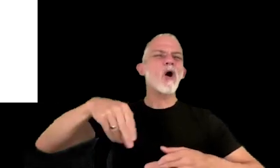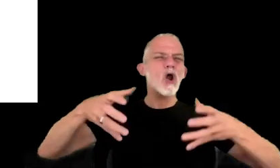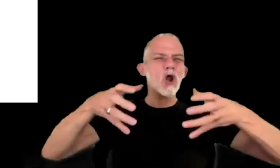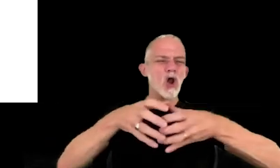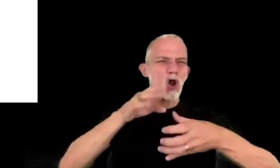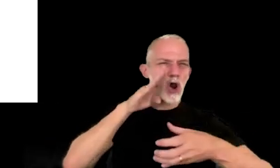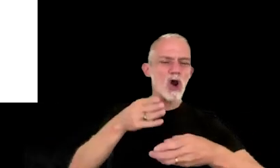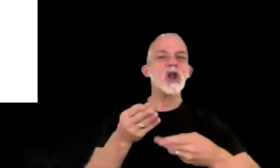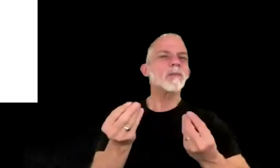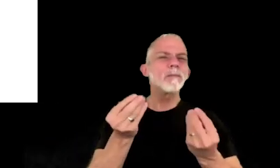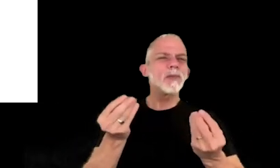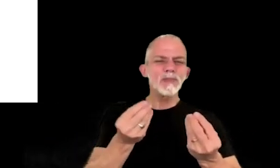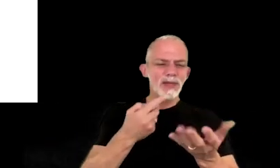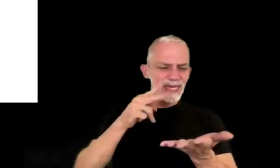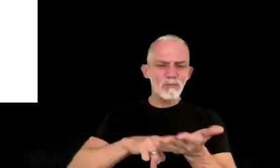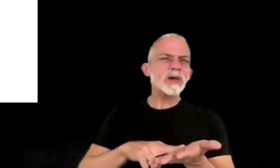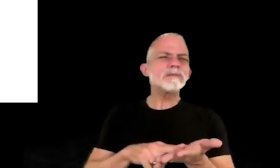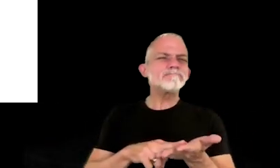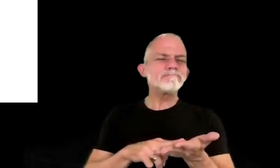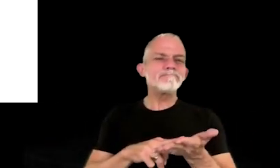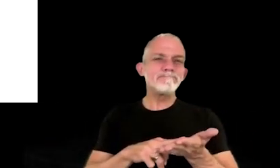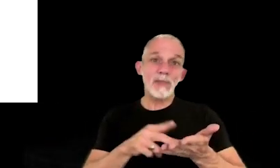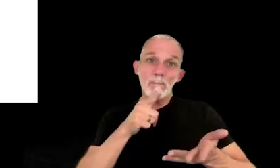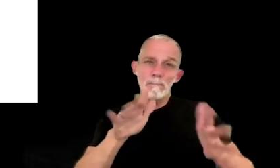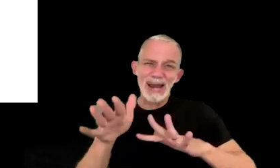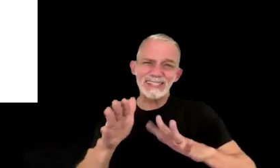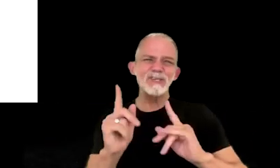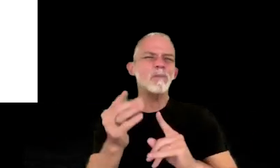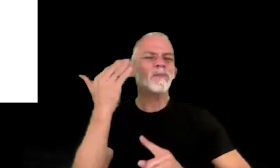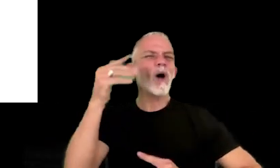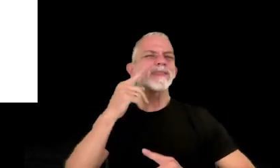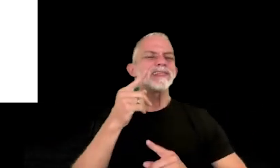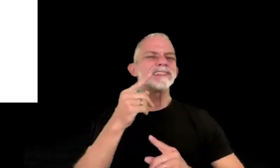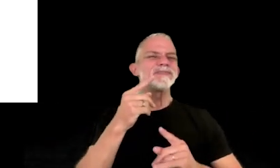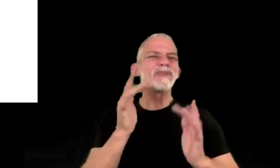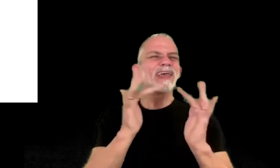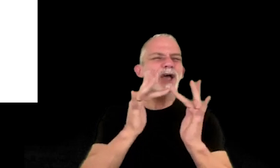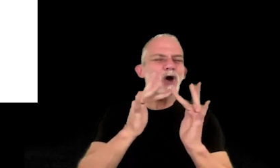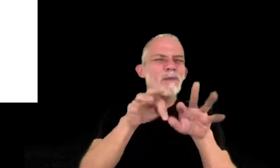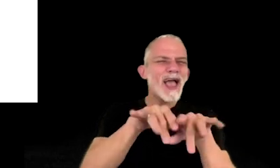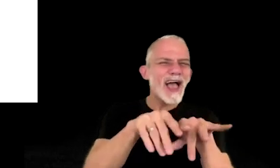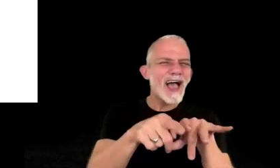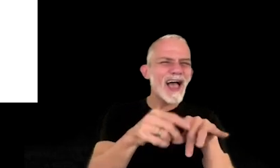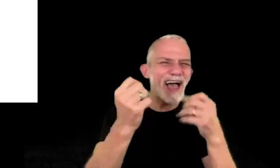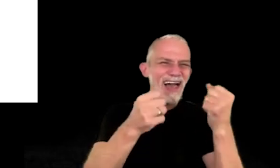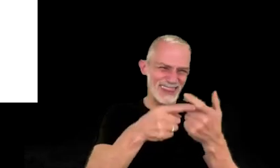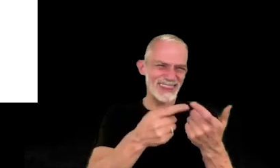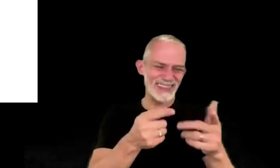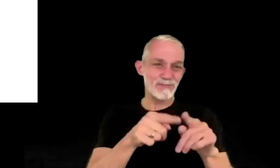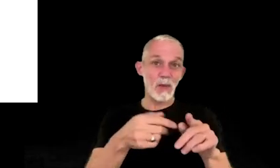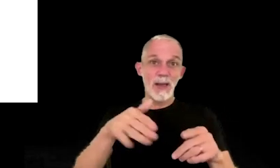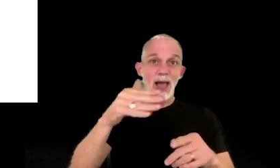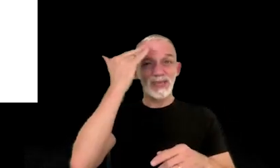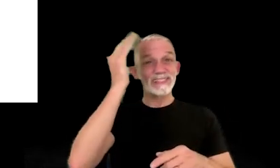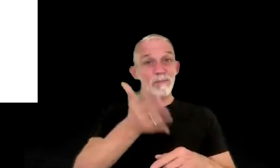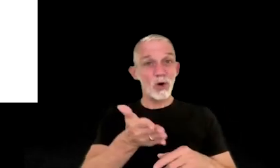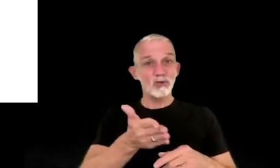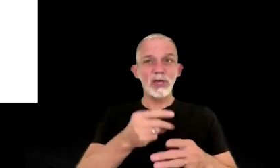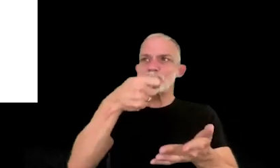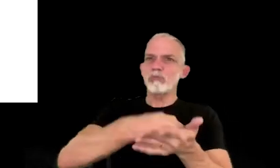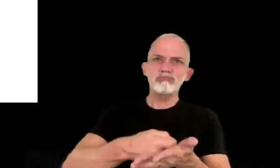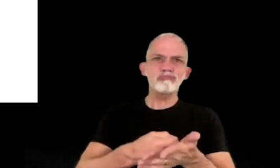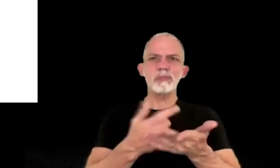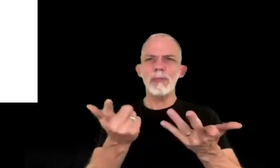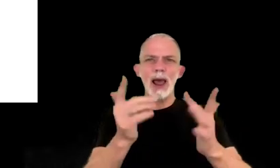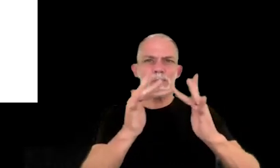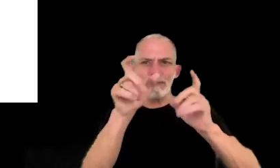impuesto global al carbón es asimilable, vieron al impuesto a la economía digital, que se quiere desarrollar un 15% para ciertos